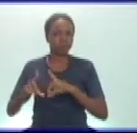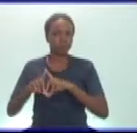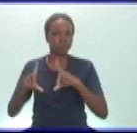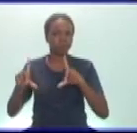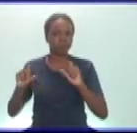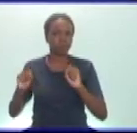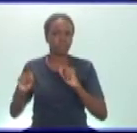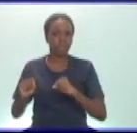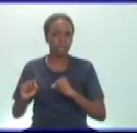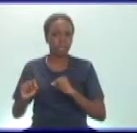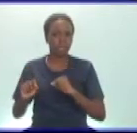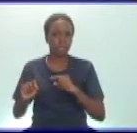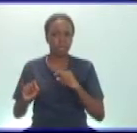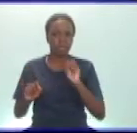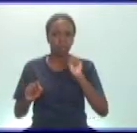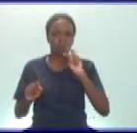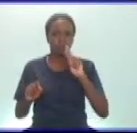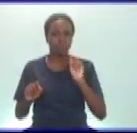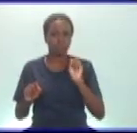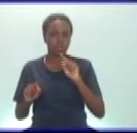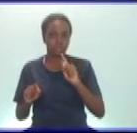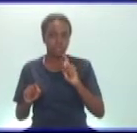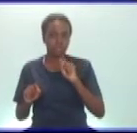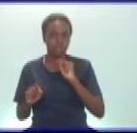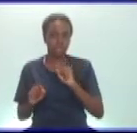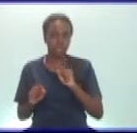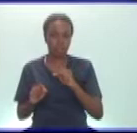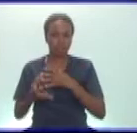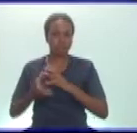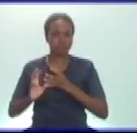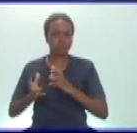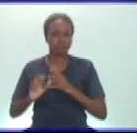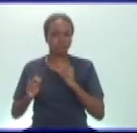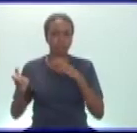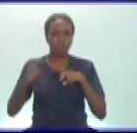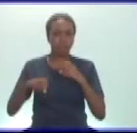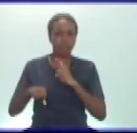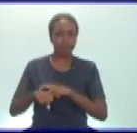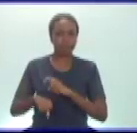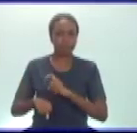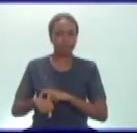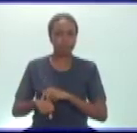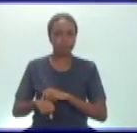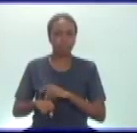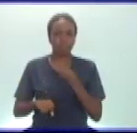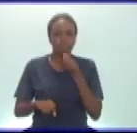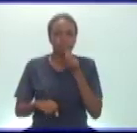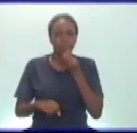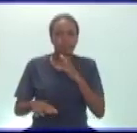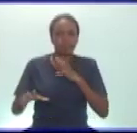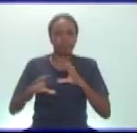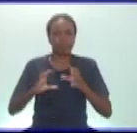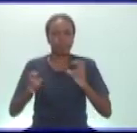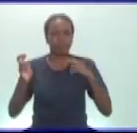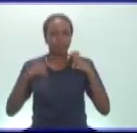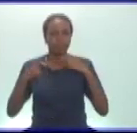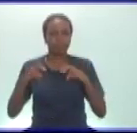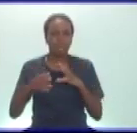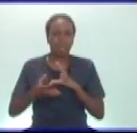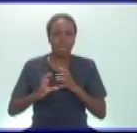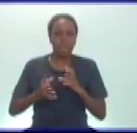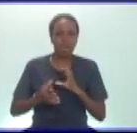la de sustantivo. Por tanto y demás, vamos a buscarlo, yo les voy a dar un tiempo para que ustedes lo puedan localizar y determinar la